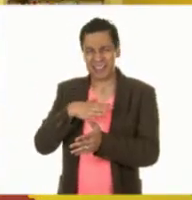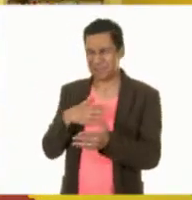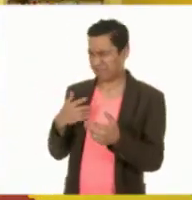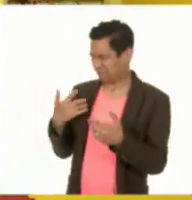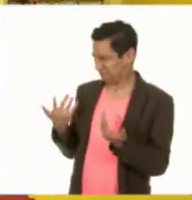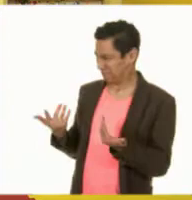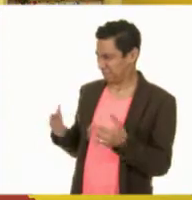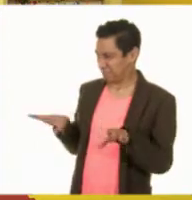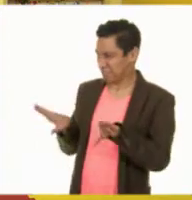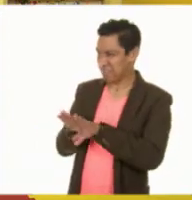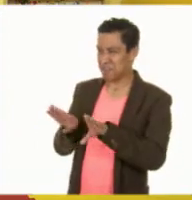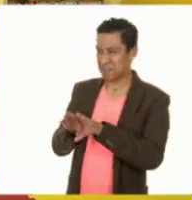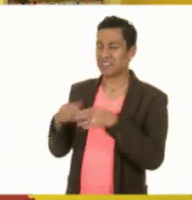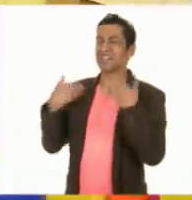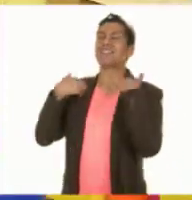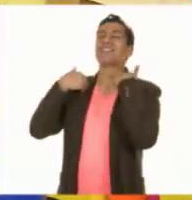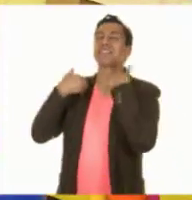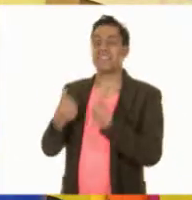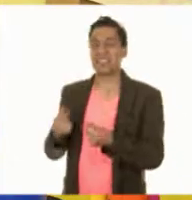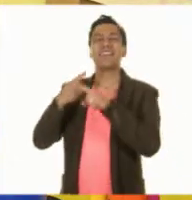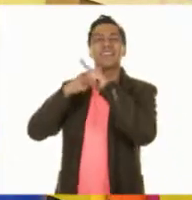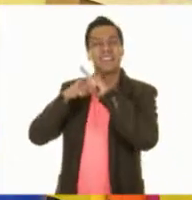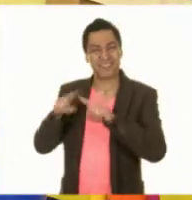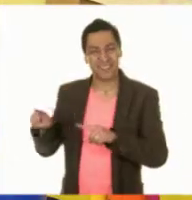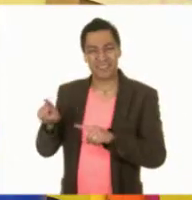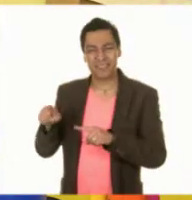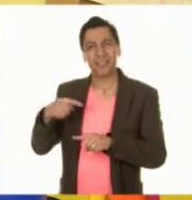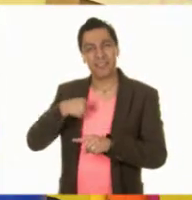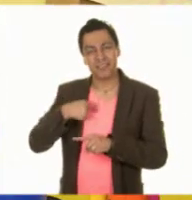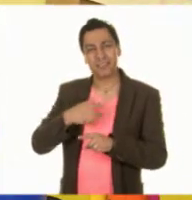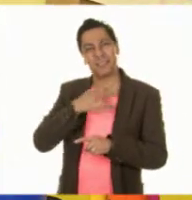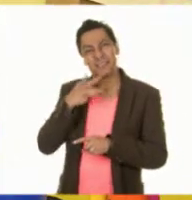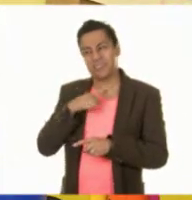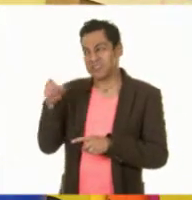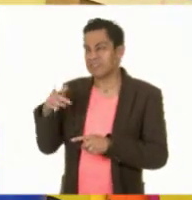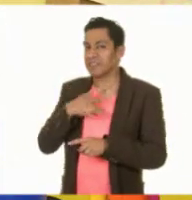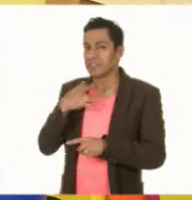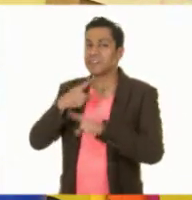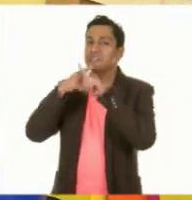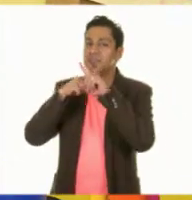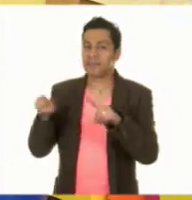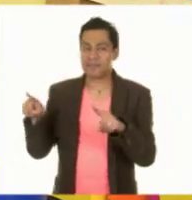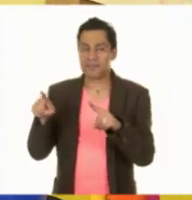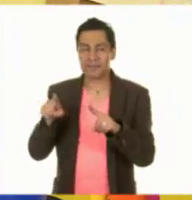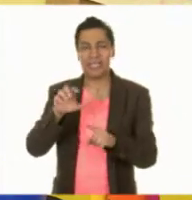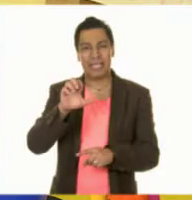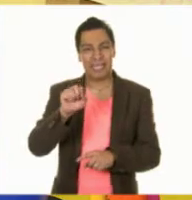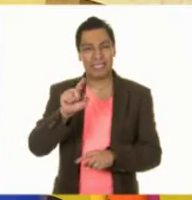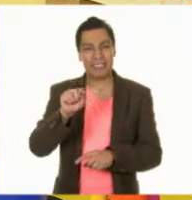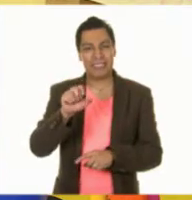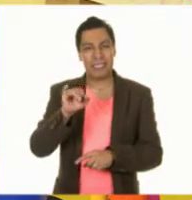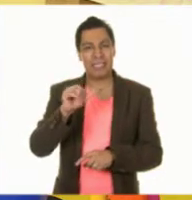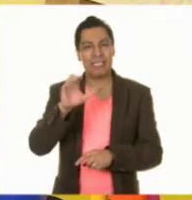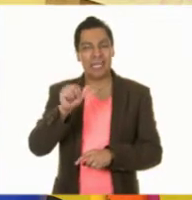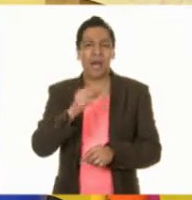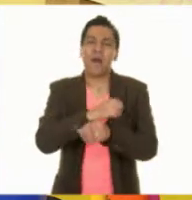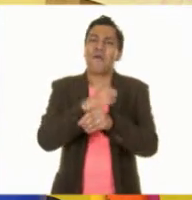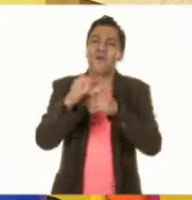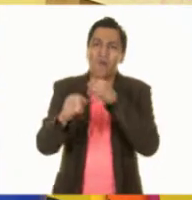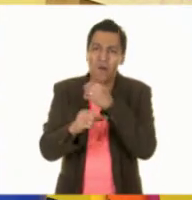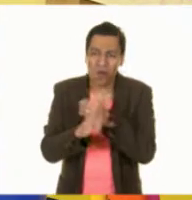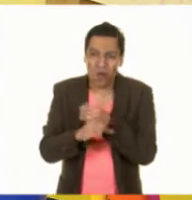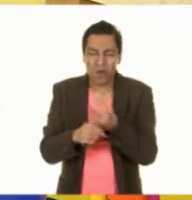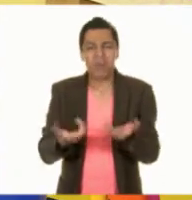Ramón, ya estoy comprendiendo. Lo que quieres decir es que la estética se encuentra en todos los objetos, fenómenos